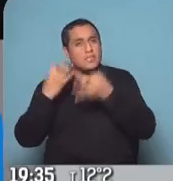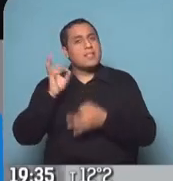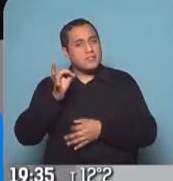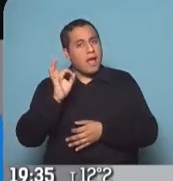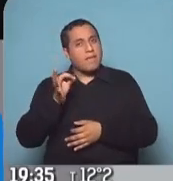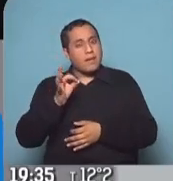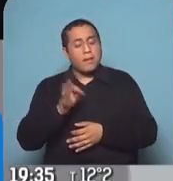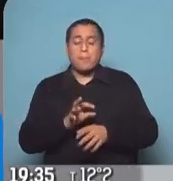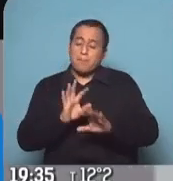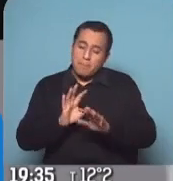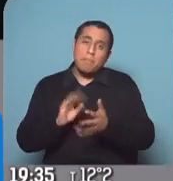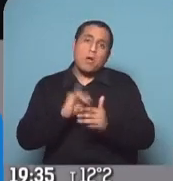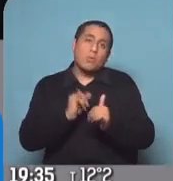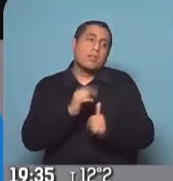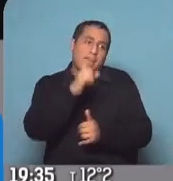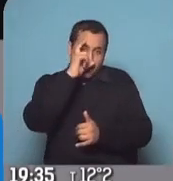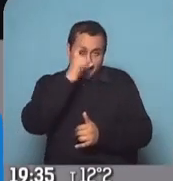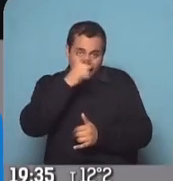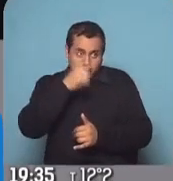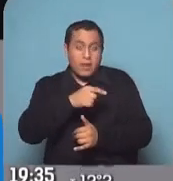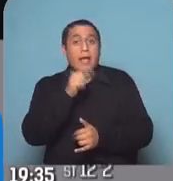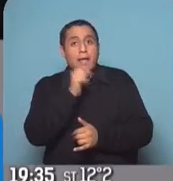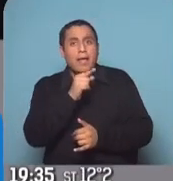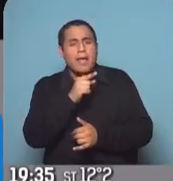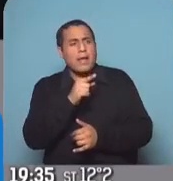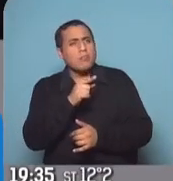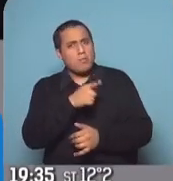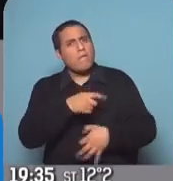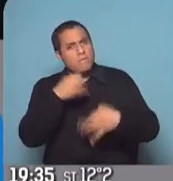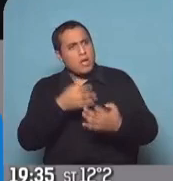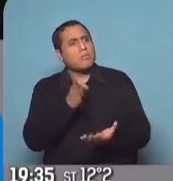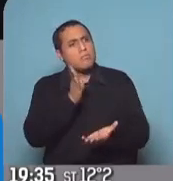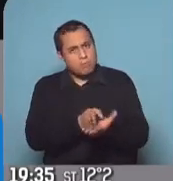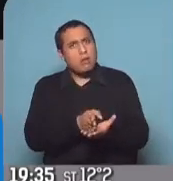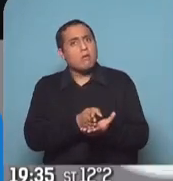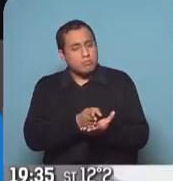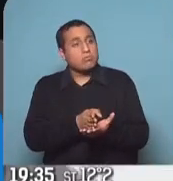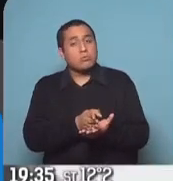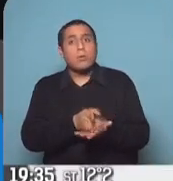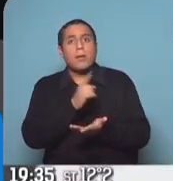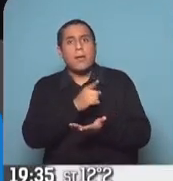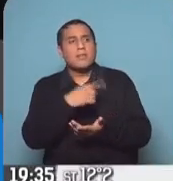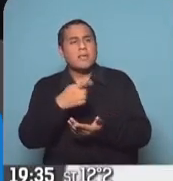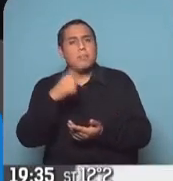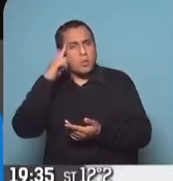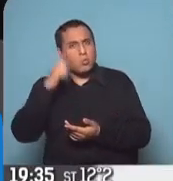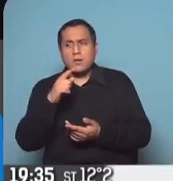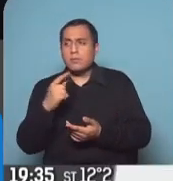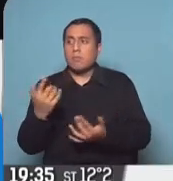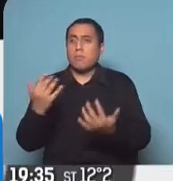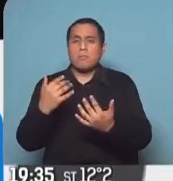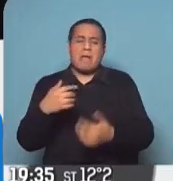hay que reconocer también que De la Rúa fue un hombre de derecho, que estuvo siempre presente en todos los juicios, en todas